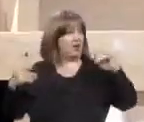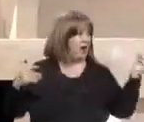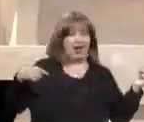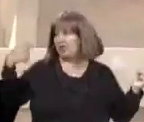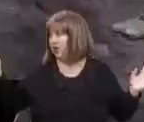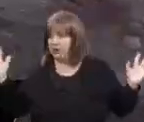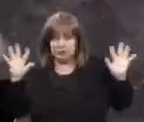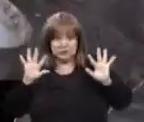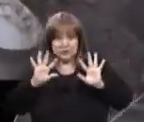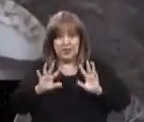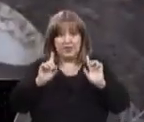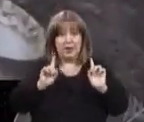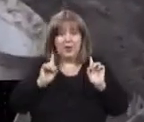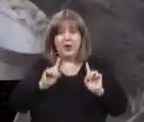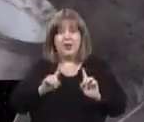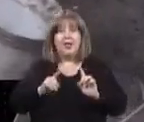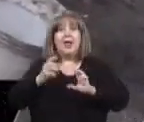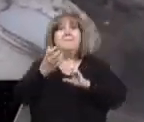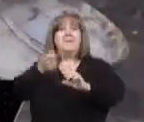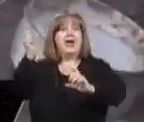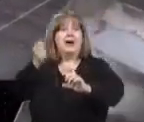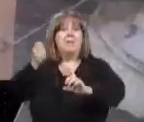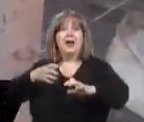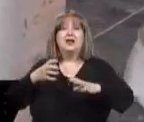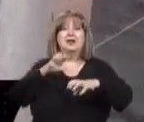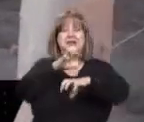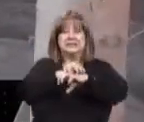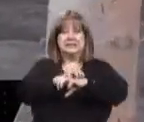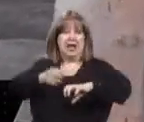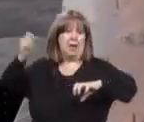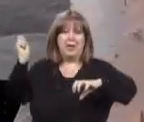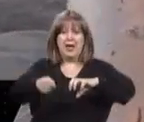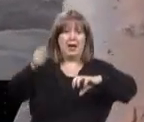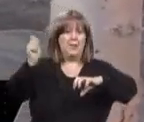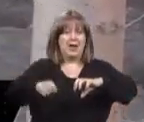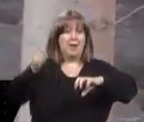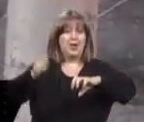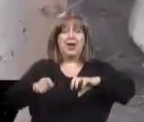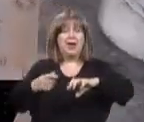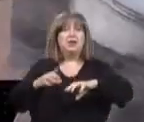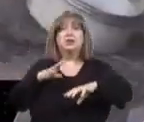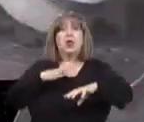vecina de al lado y empiezan a pegarle al perro para que la soltara pero no había forma todavía